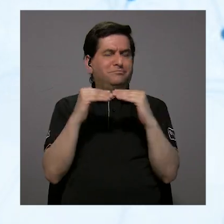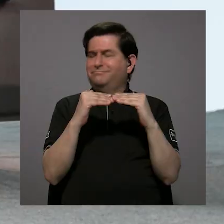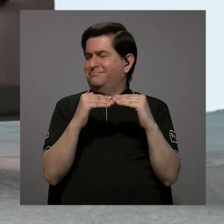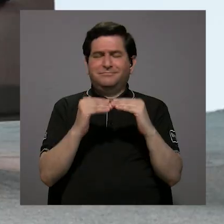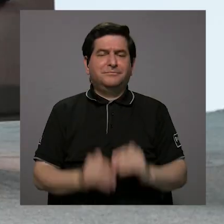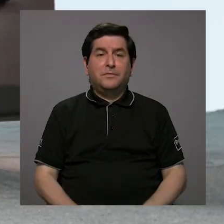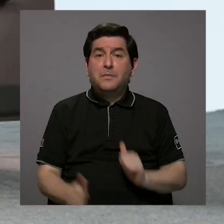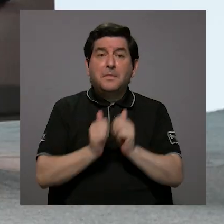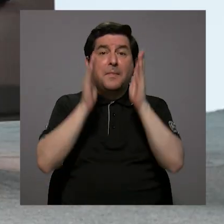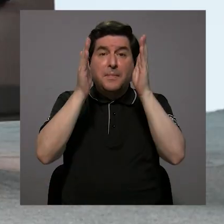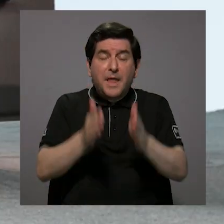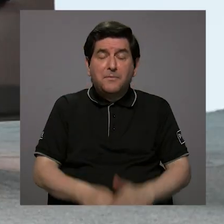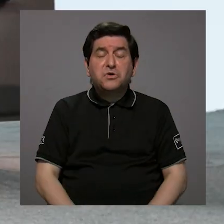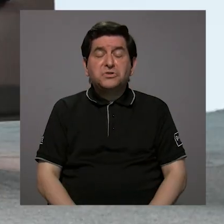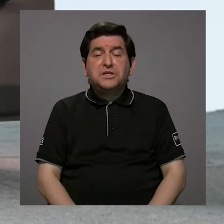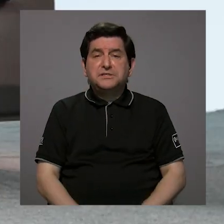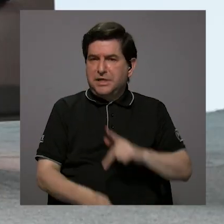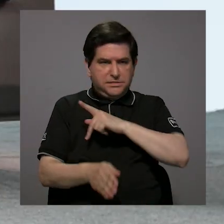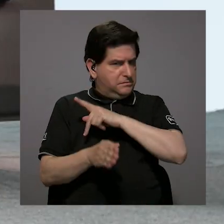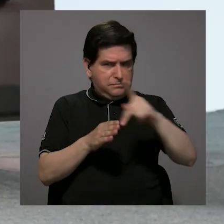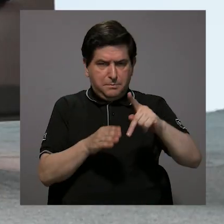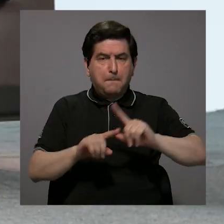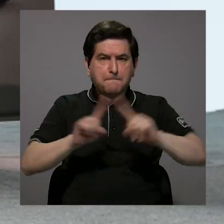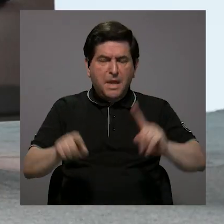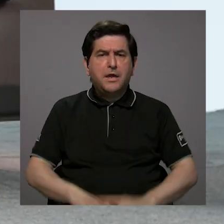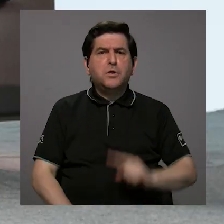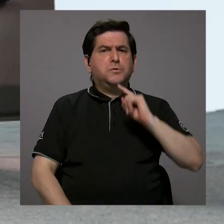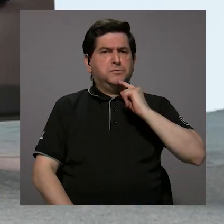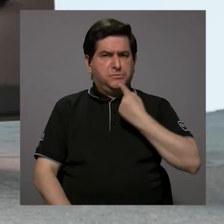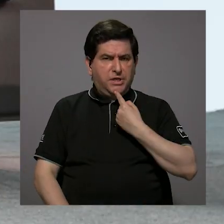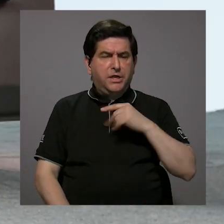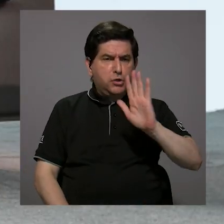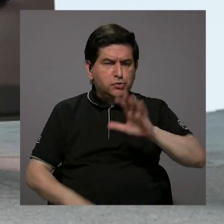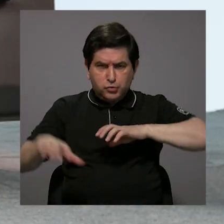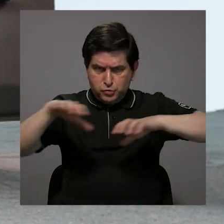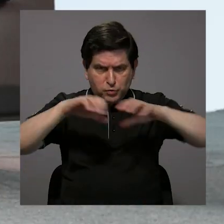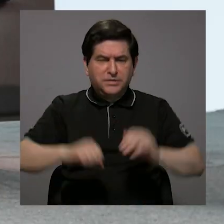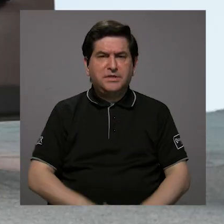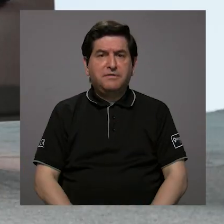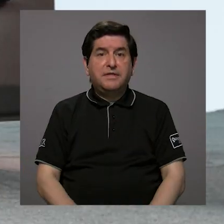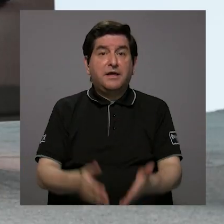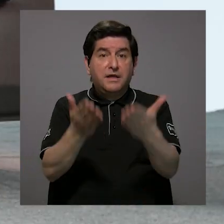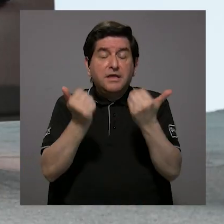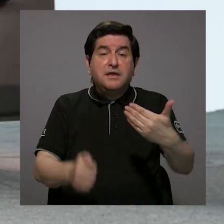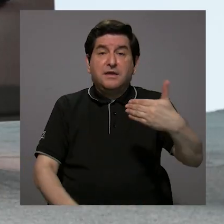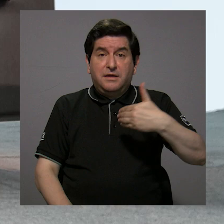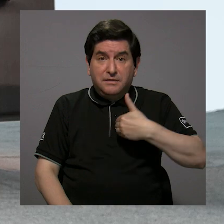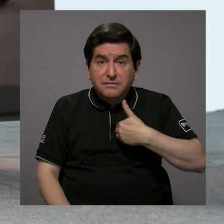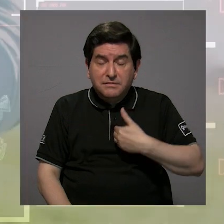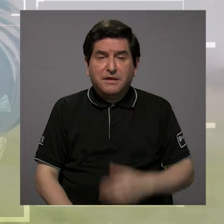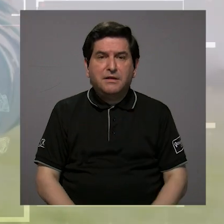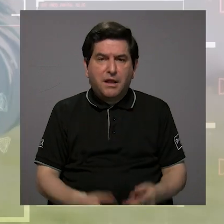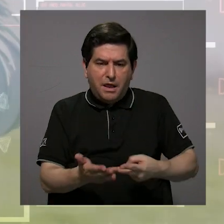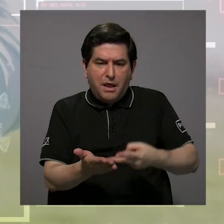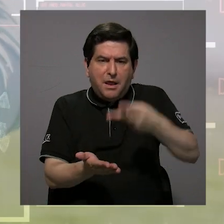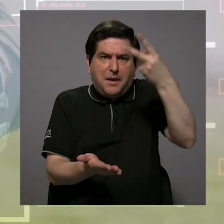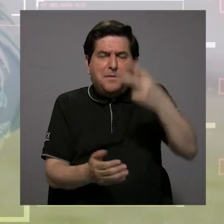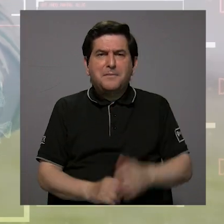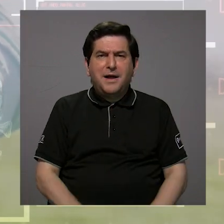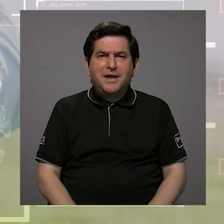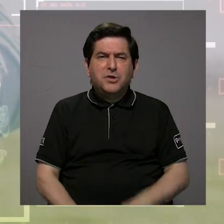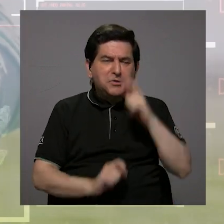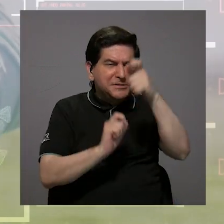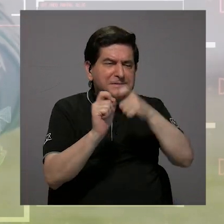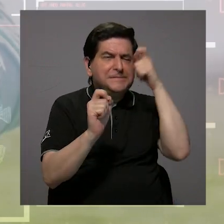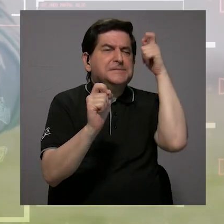rendimiento, sino deportistas aficionados que se toman muy en serio lo que están haciendo y pues quisieran tener valores un